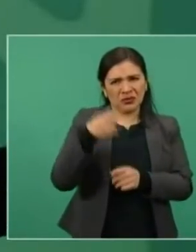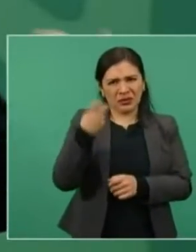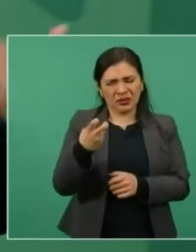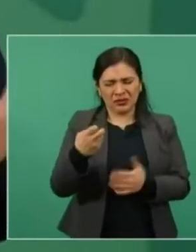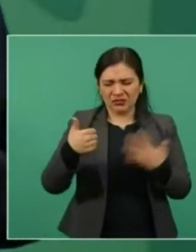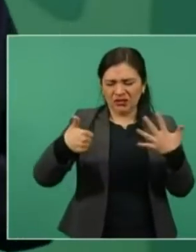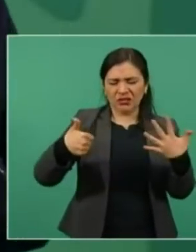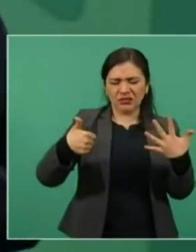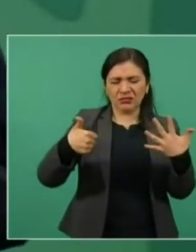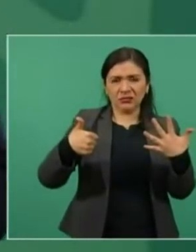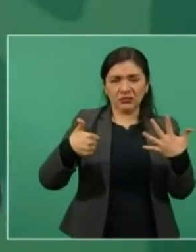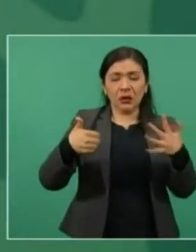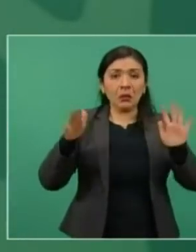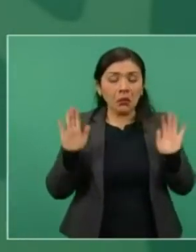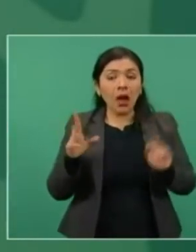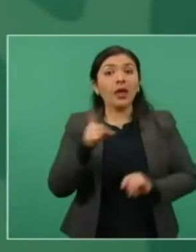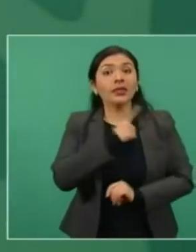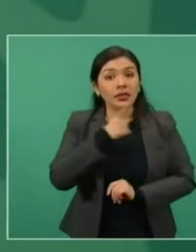debería